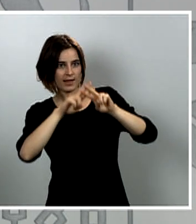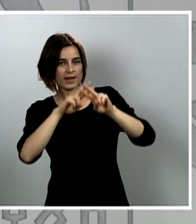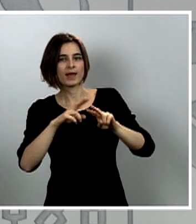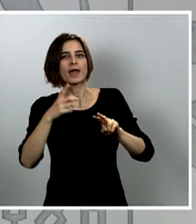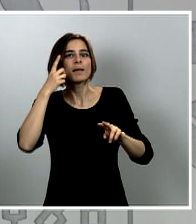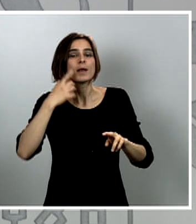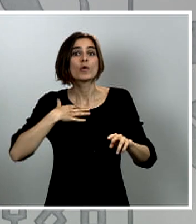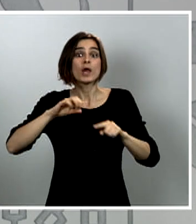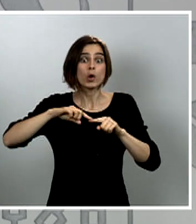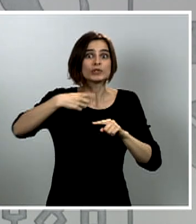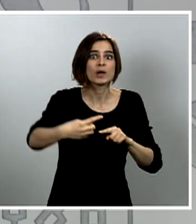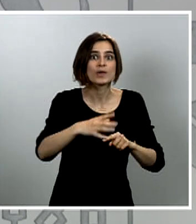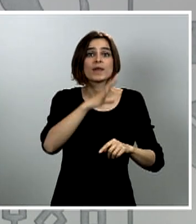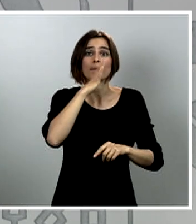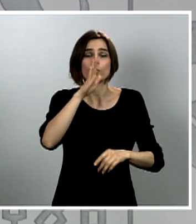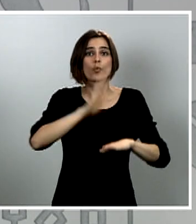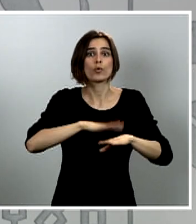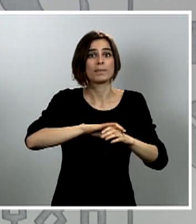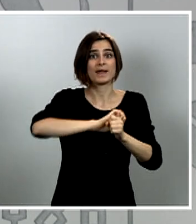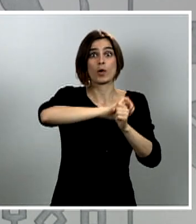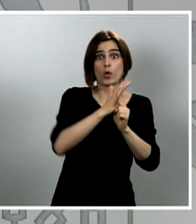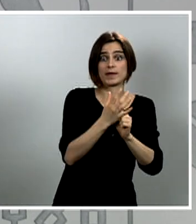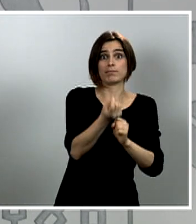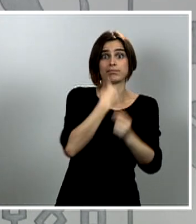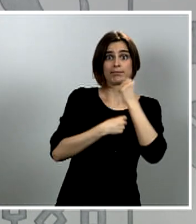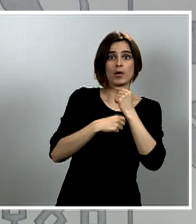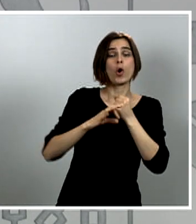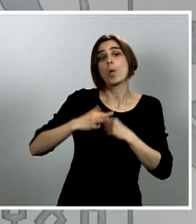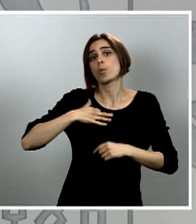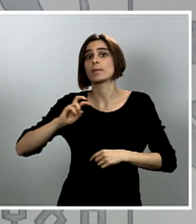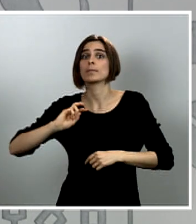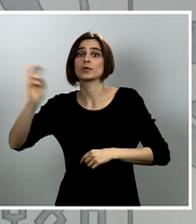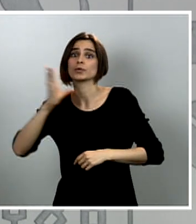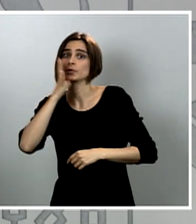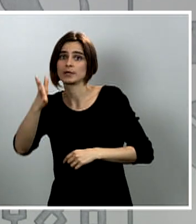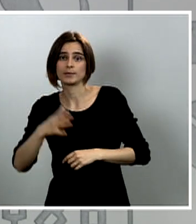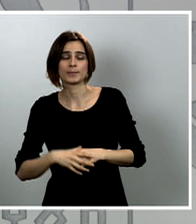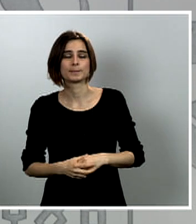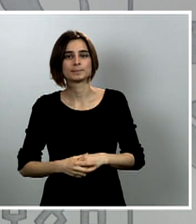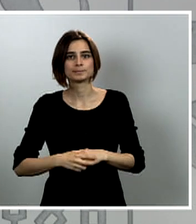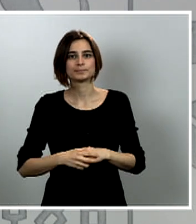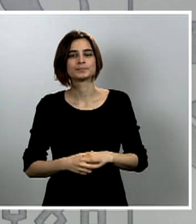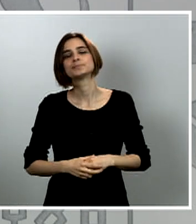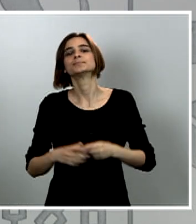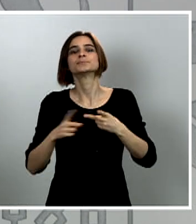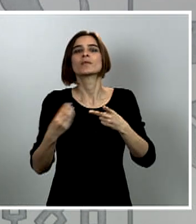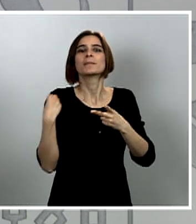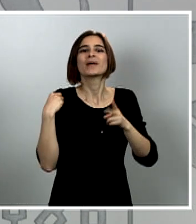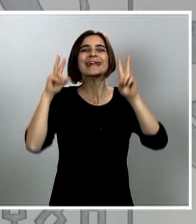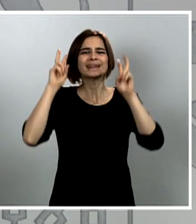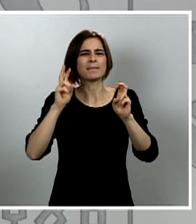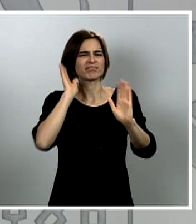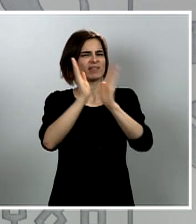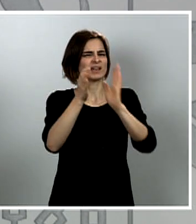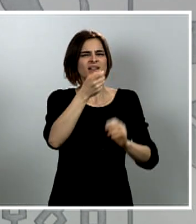debidos a otras situaciones. En cuanto a los tratamientos exitosos, esto no es una cuestión de consensos, esto es una cuestión